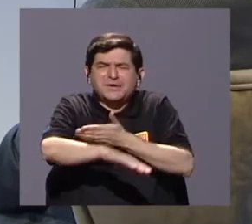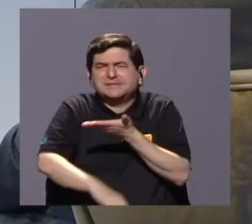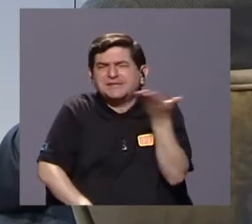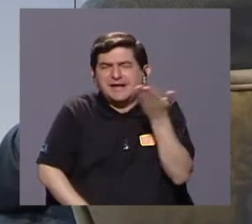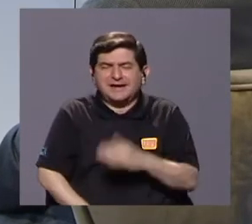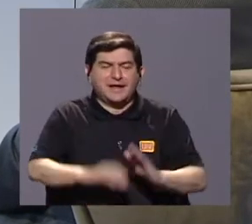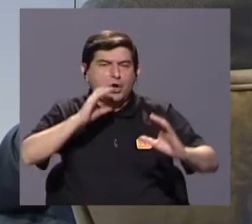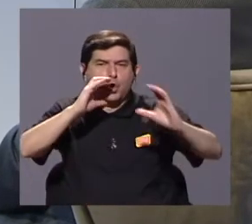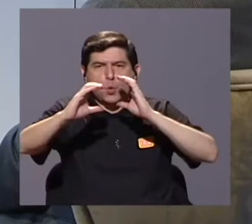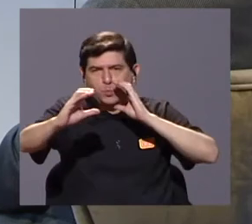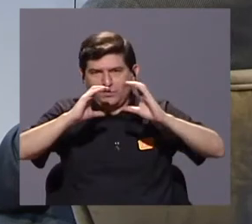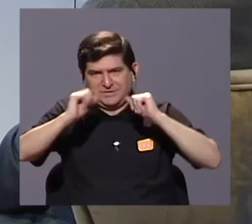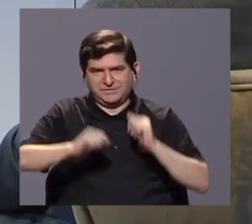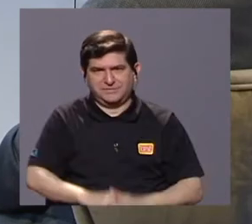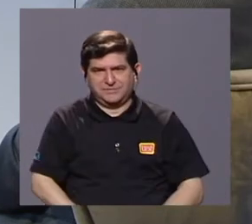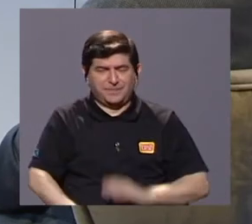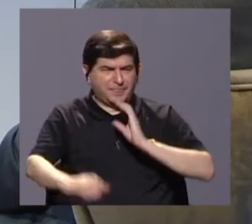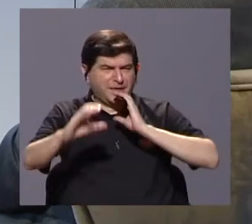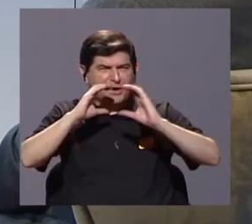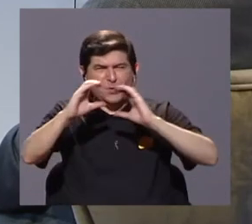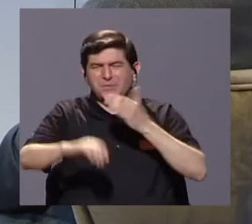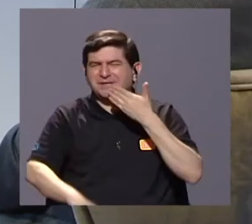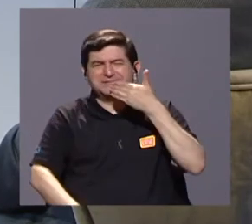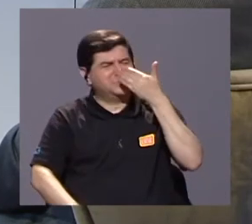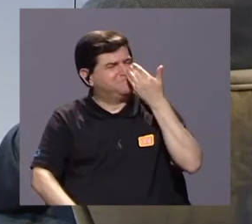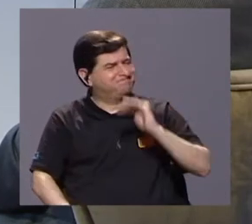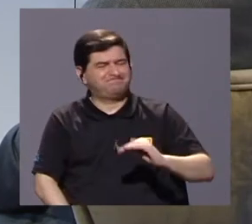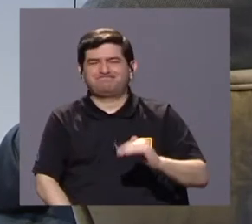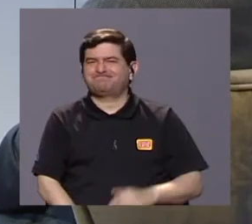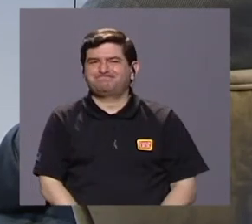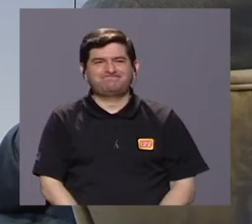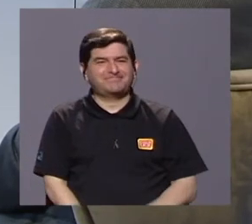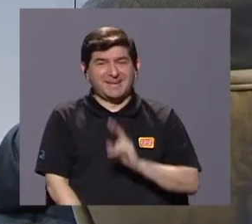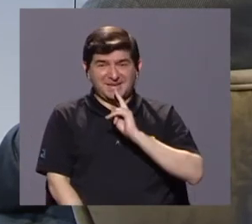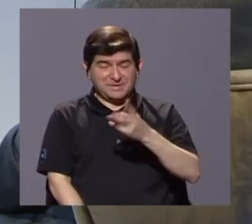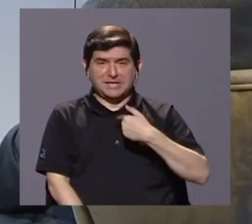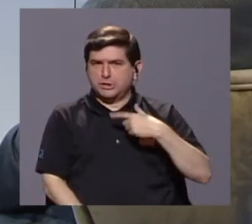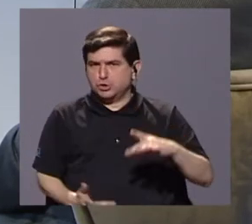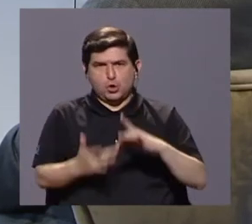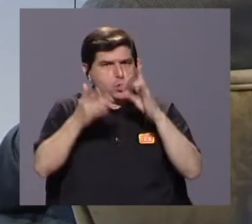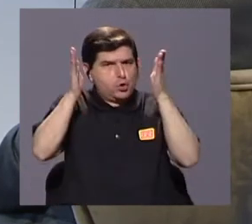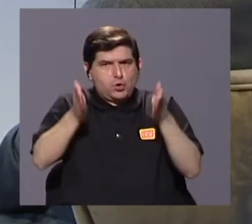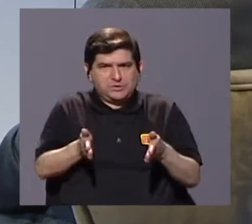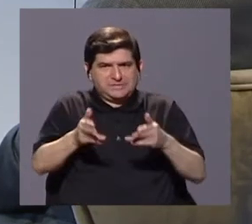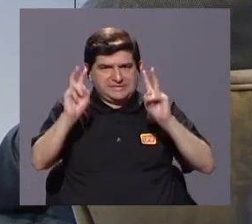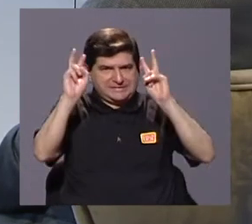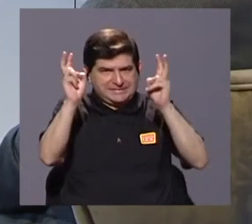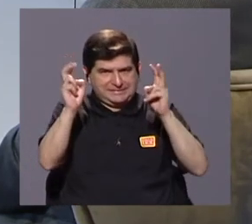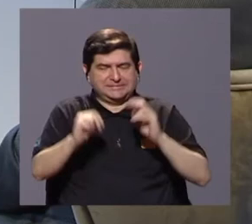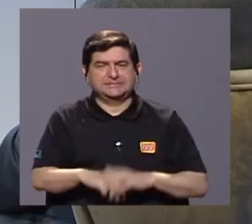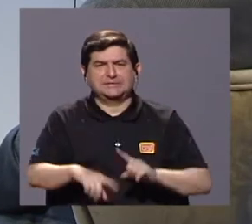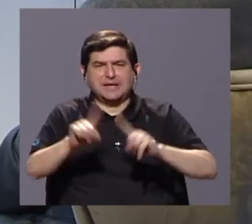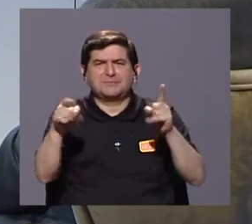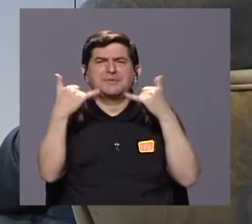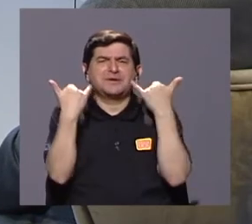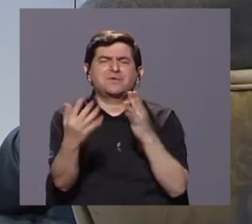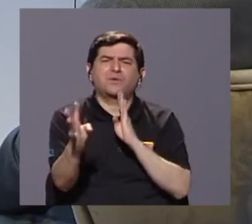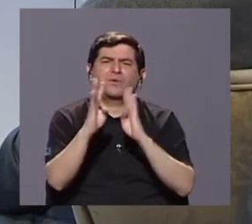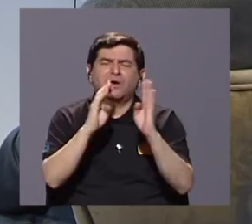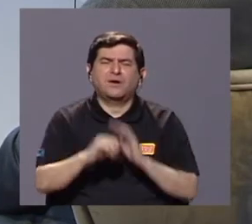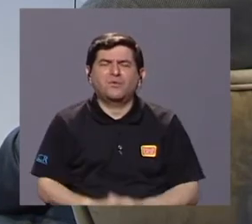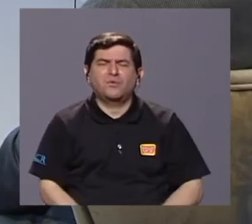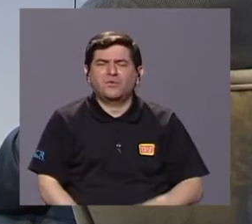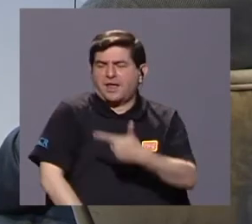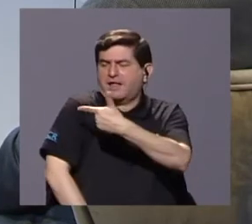la comunicación. Creo que la comunicación ha estado muy mal. En realidad, no soy experto en el tema, pero ahora que estamos hablando del tema